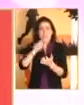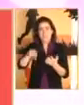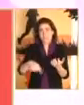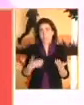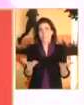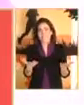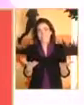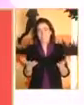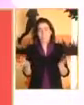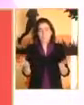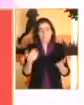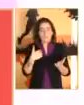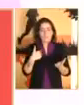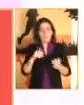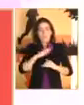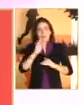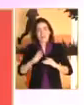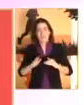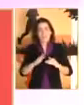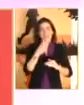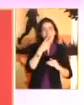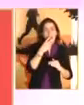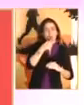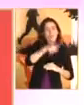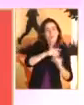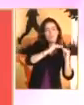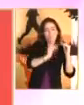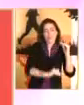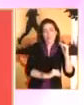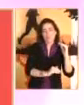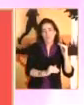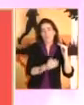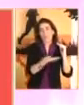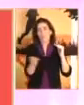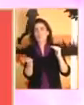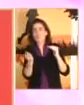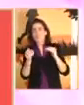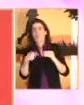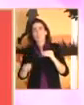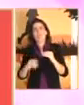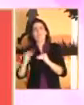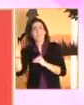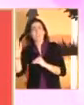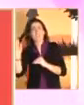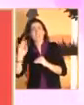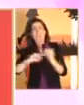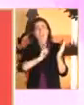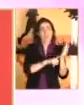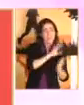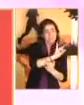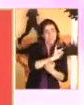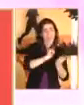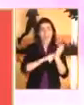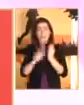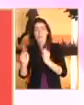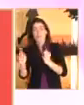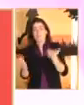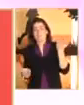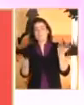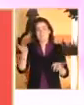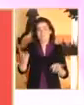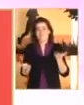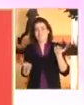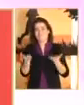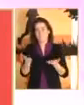el tabaco hace menos daño que pueda hacer lo otro. Y una cosa tiene ley y la otra no tiene, pues mal. Luego, otra cosa,